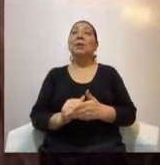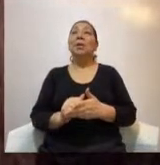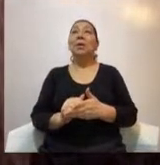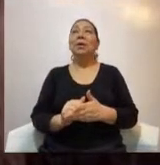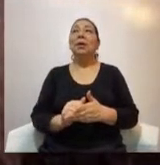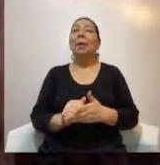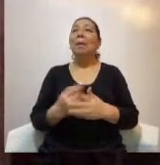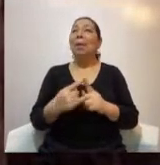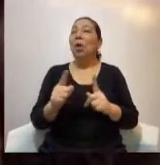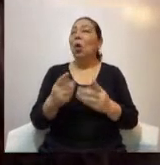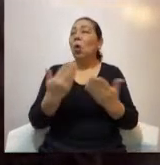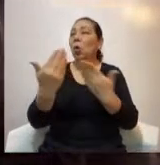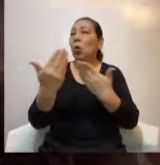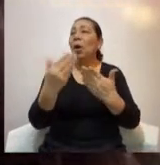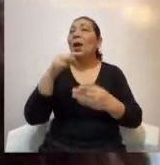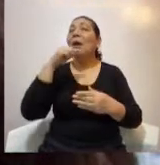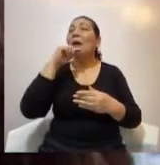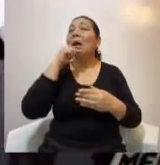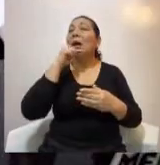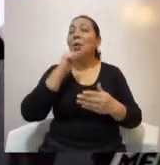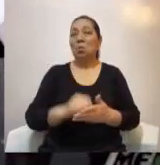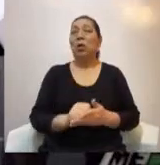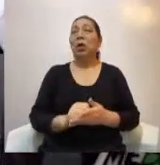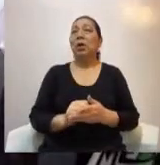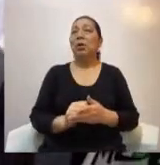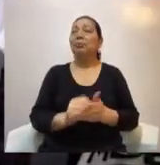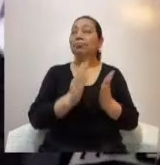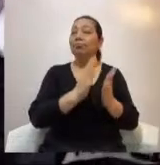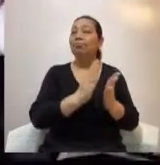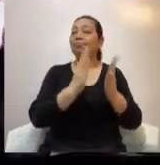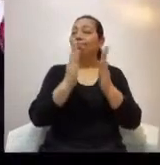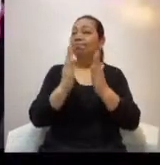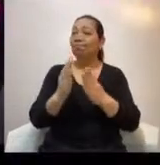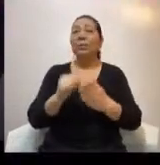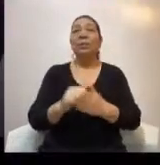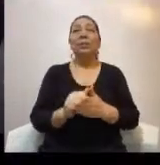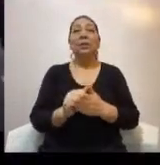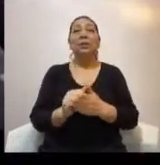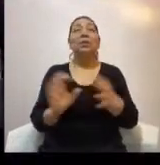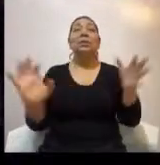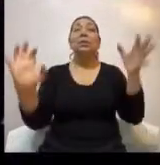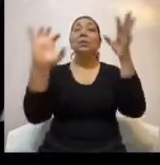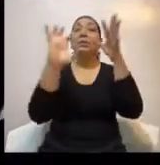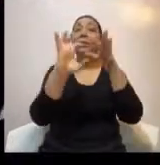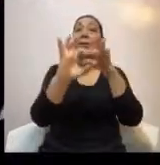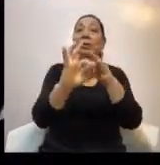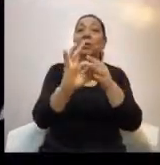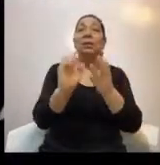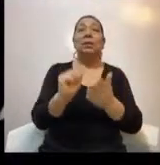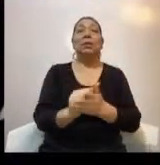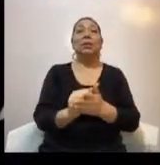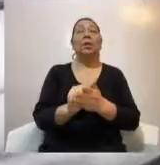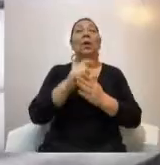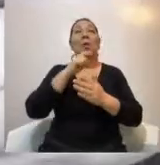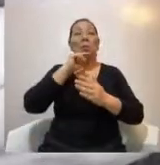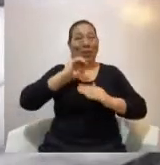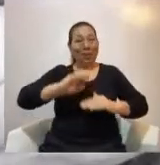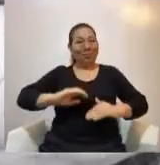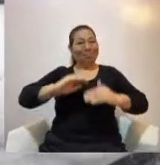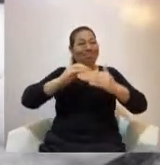discriminación en relación a las mujeres. Particularmente la vinculación